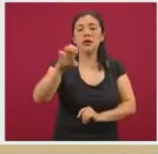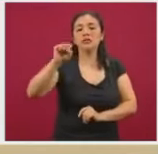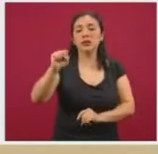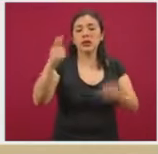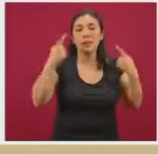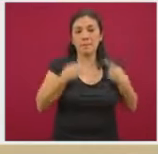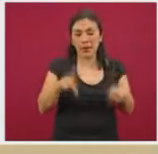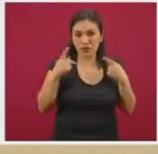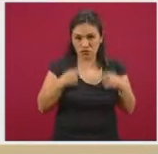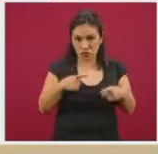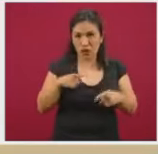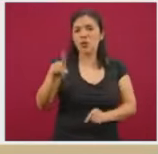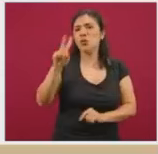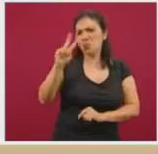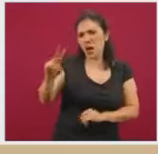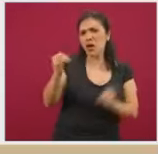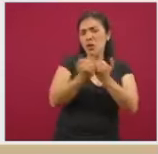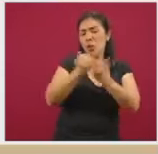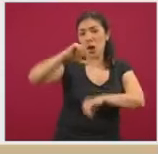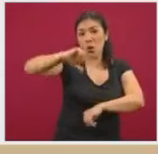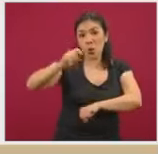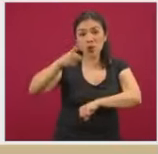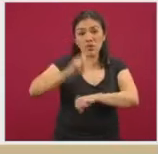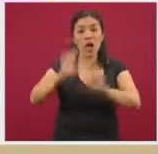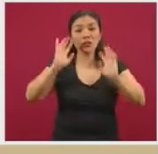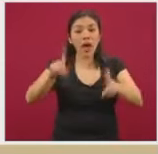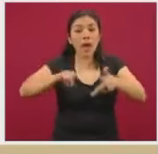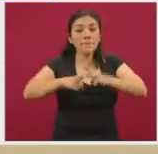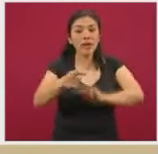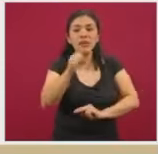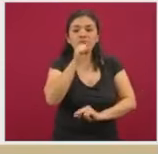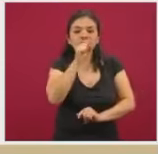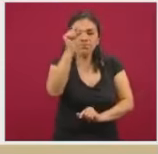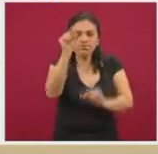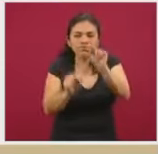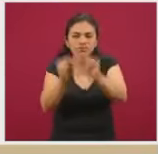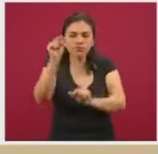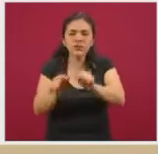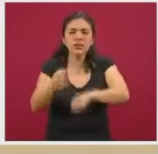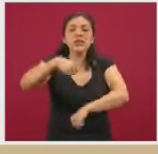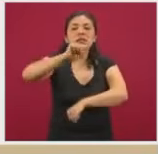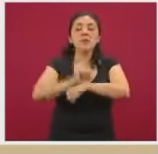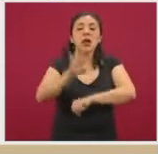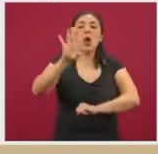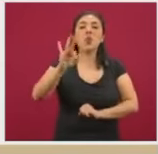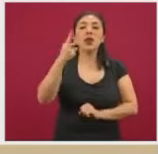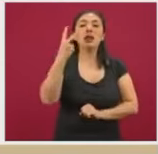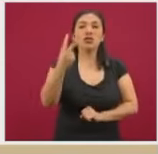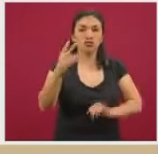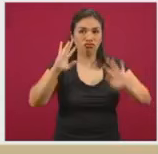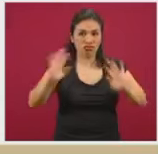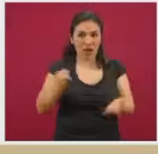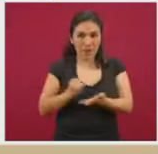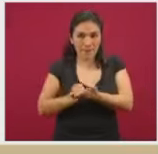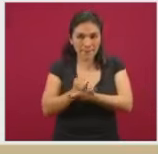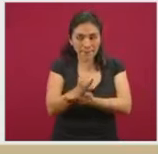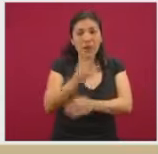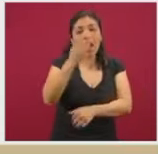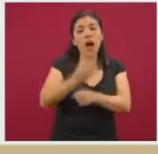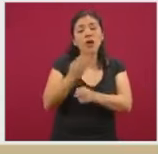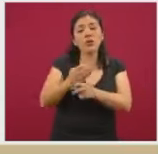891,160. Pueden ver ustedes que el día de hoy iniciamos ya graficando la semana 42. Estamos